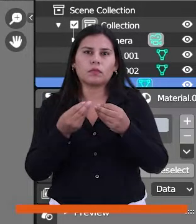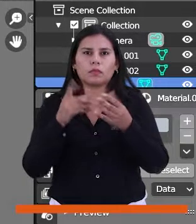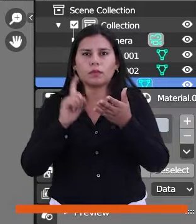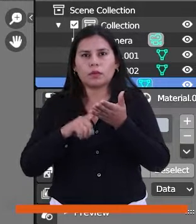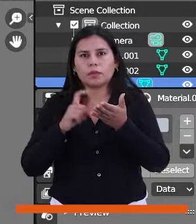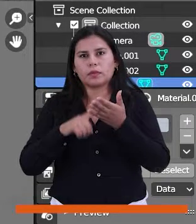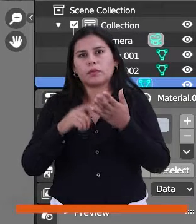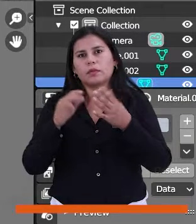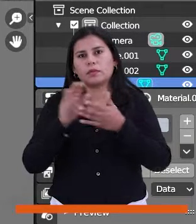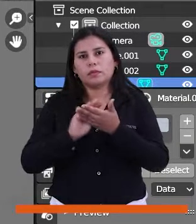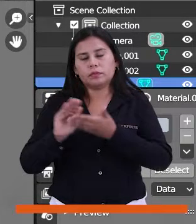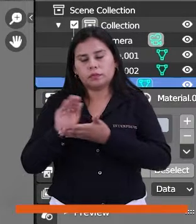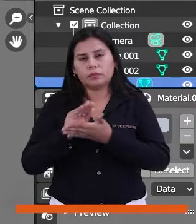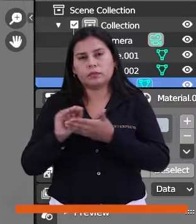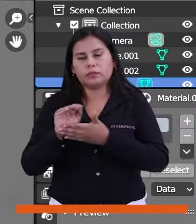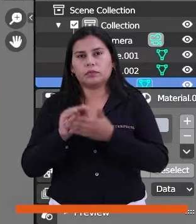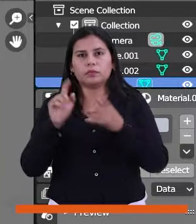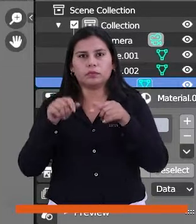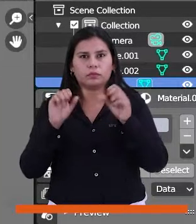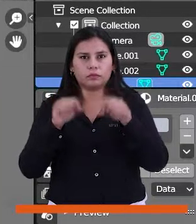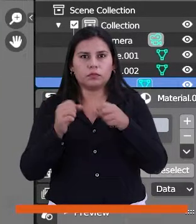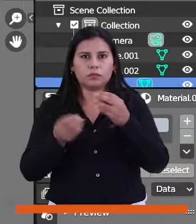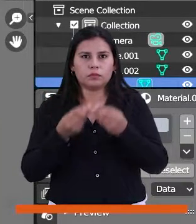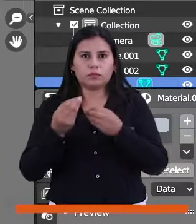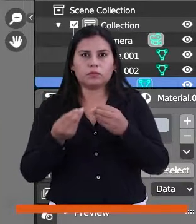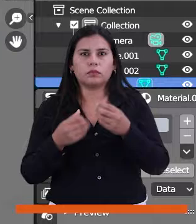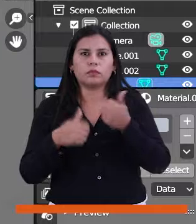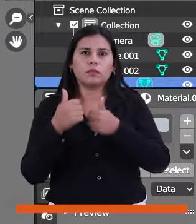el puntero del mouse en la línea divisoria